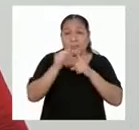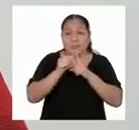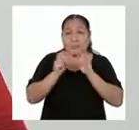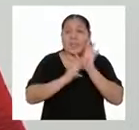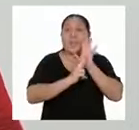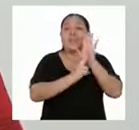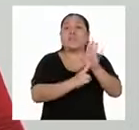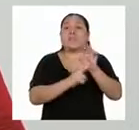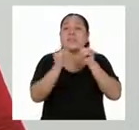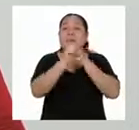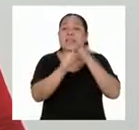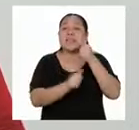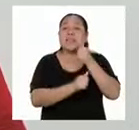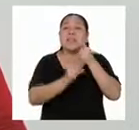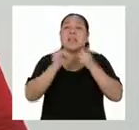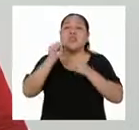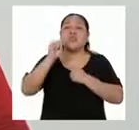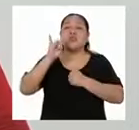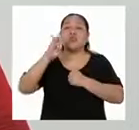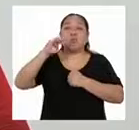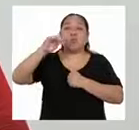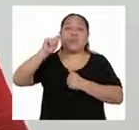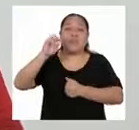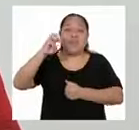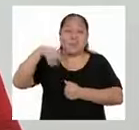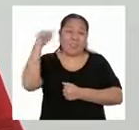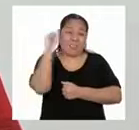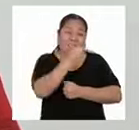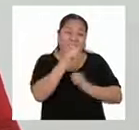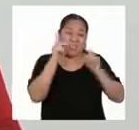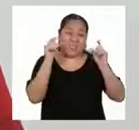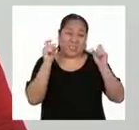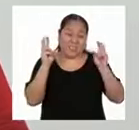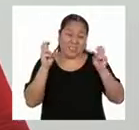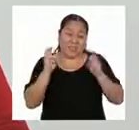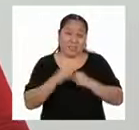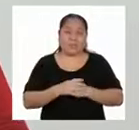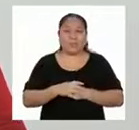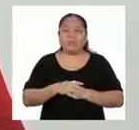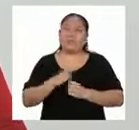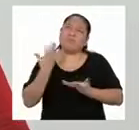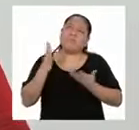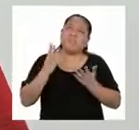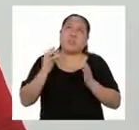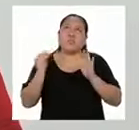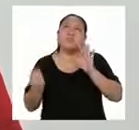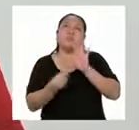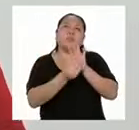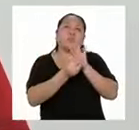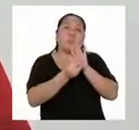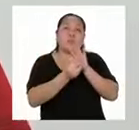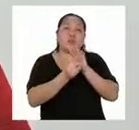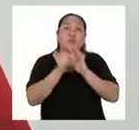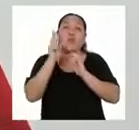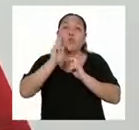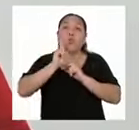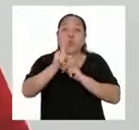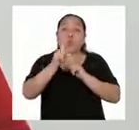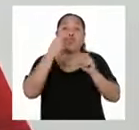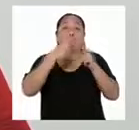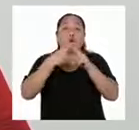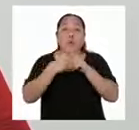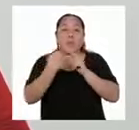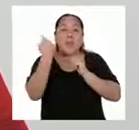el subtema del tema de nuestro texto. Es como si le pusiéramos un nombre a cada